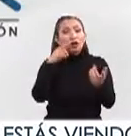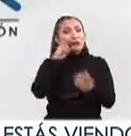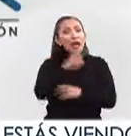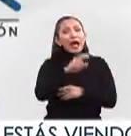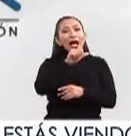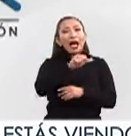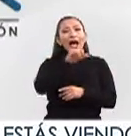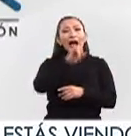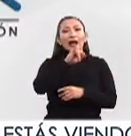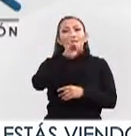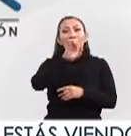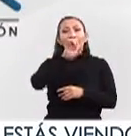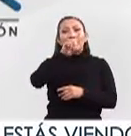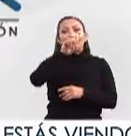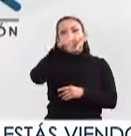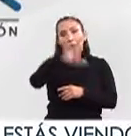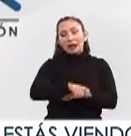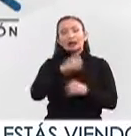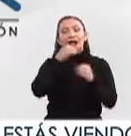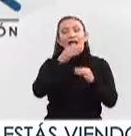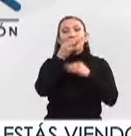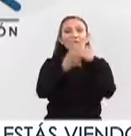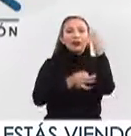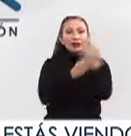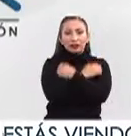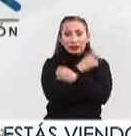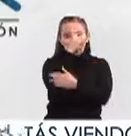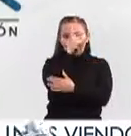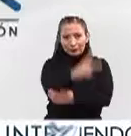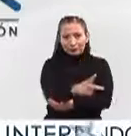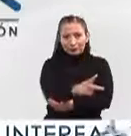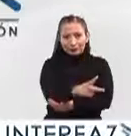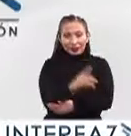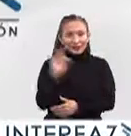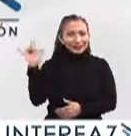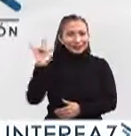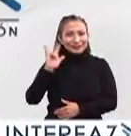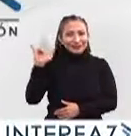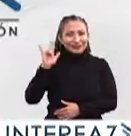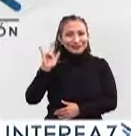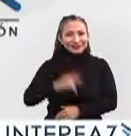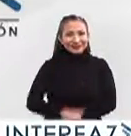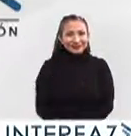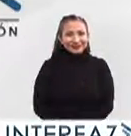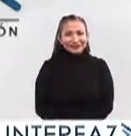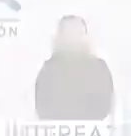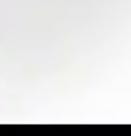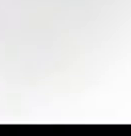encuentran como AIEDMX, Agencia Informativa de Educación de México. Hasta mañana. Chao.